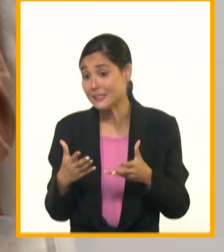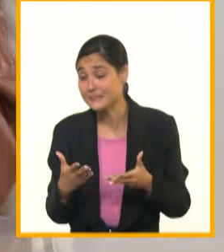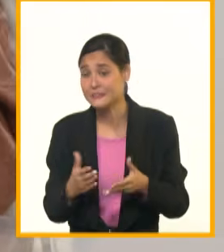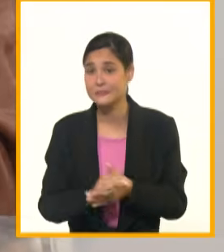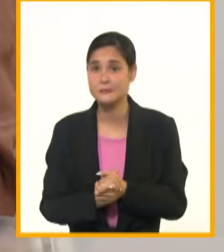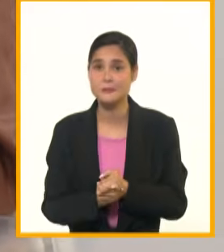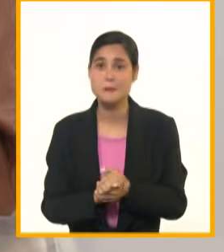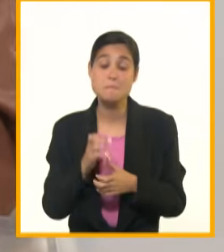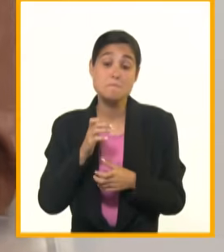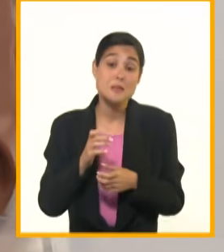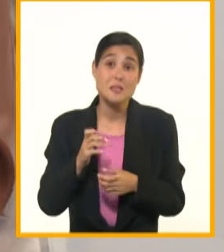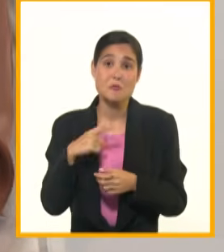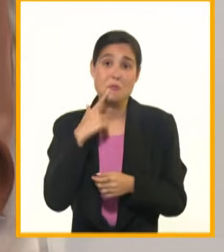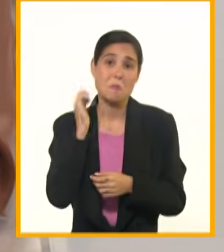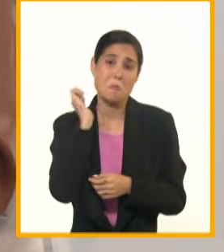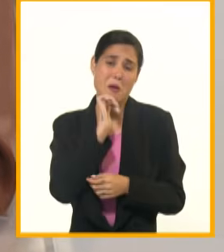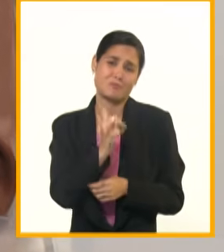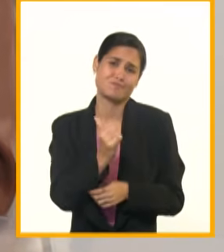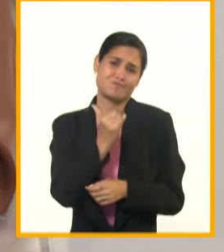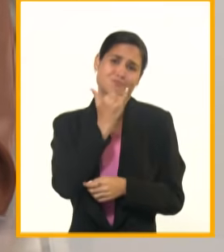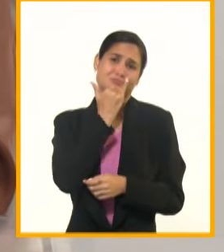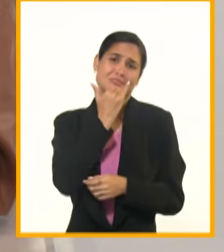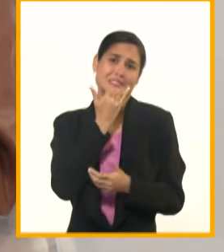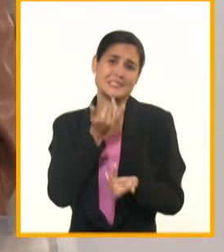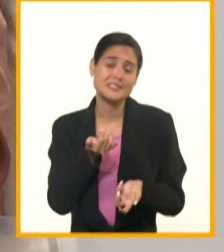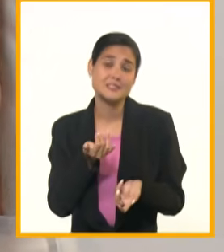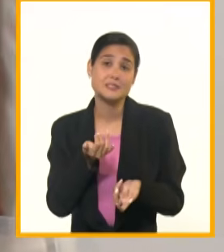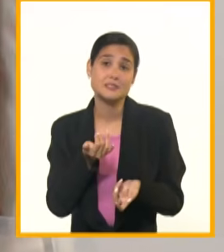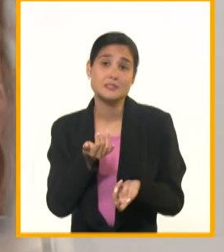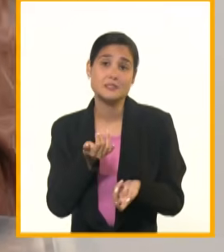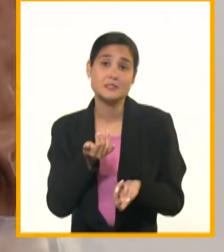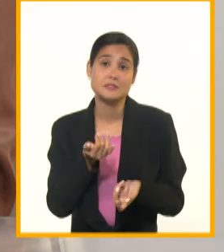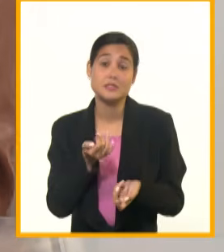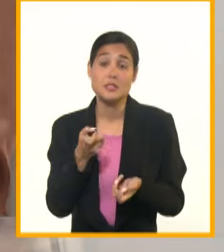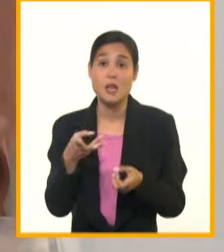afectado durante los últimos años ha sido el resultado de la zafra.